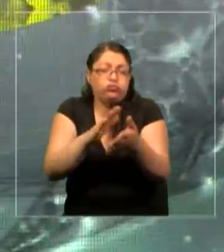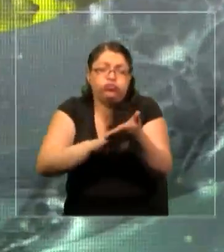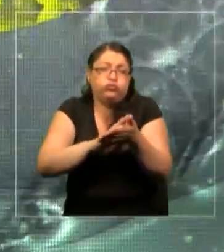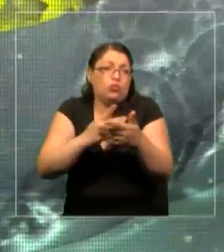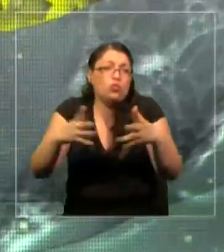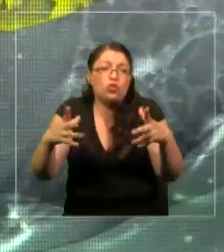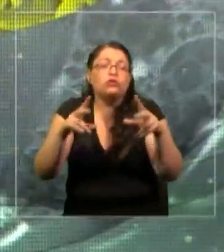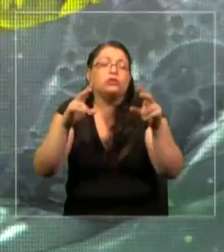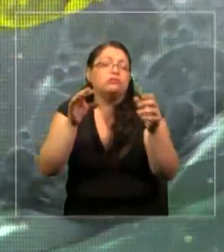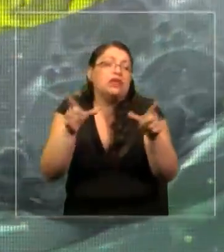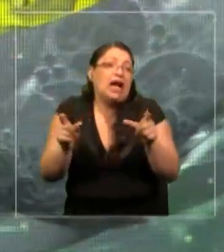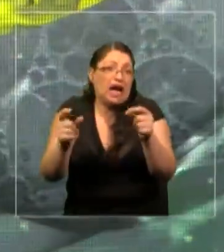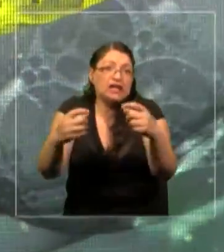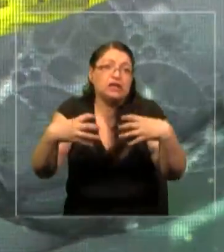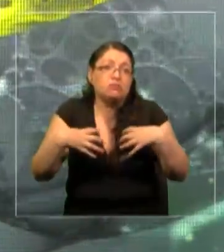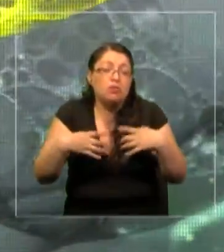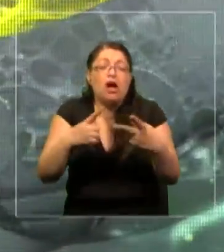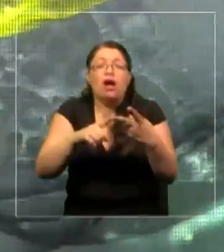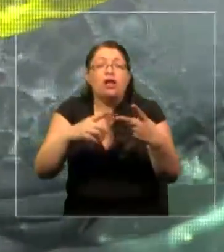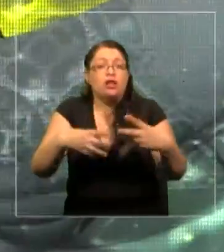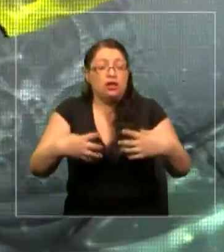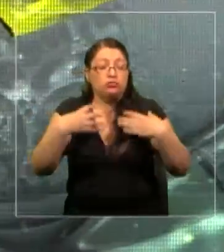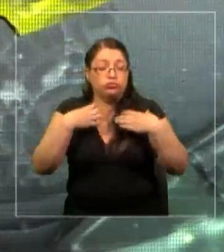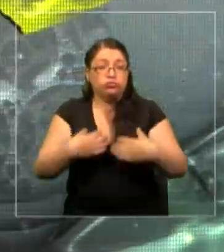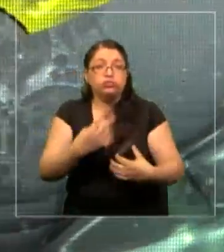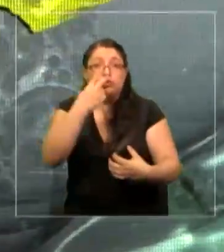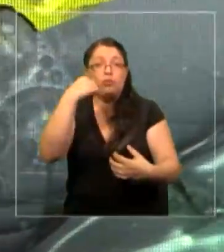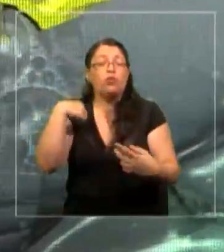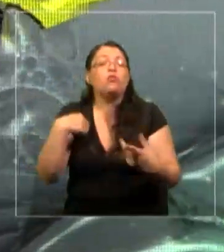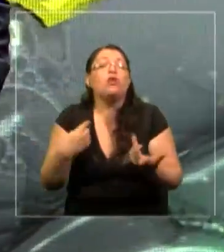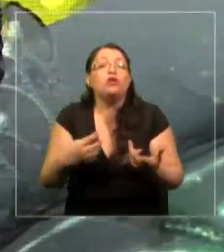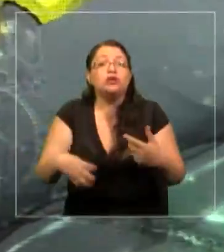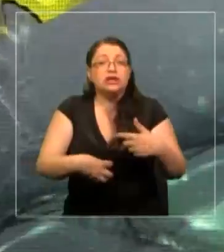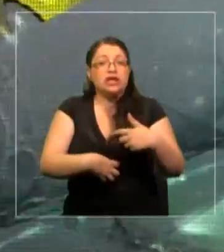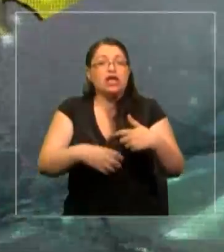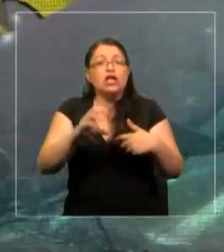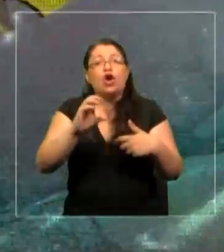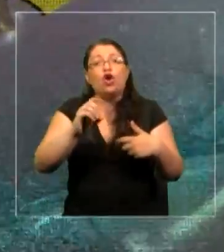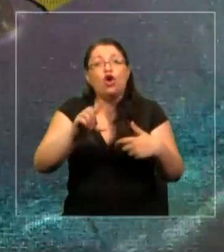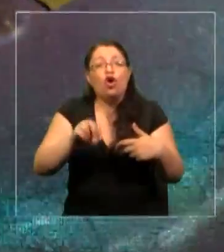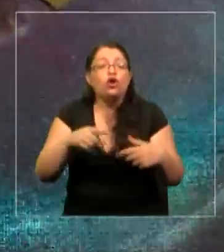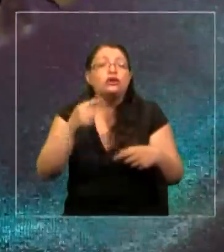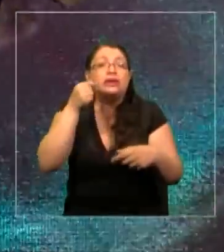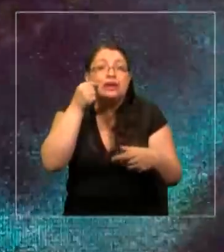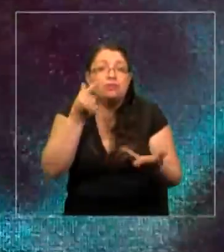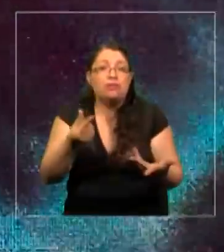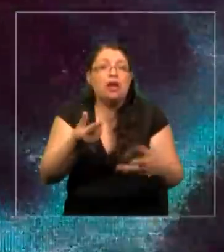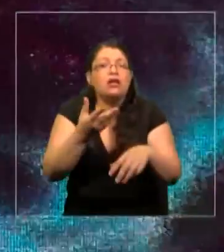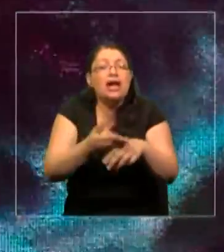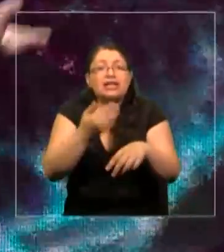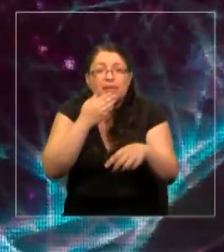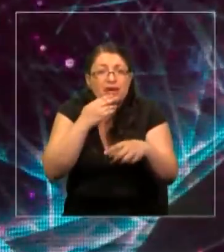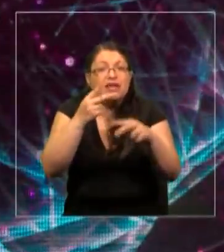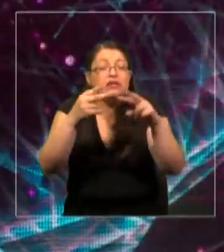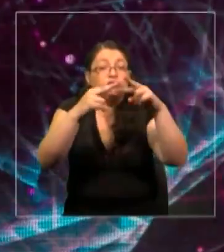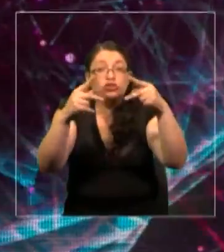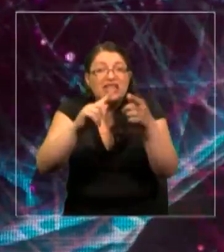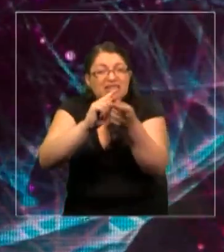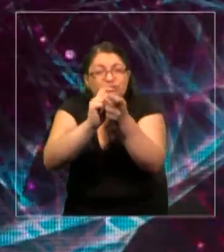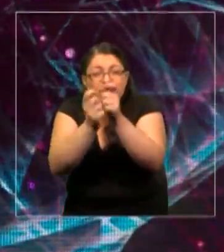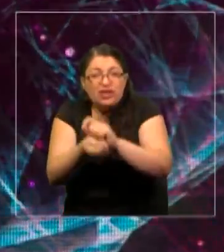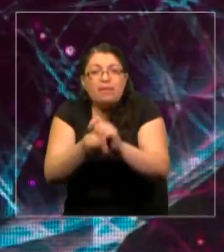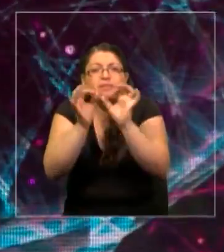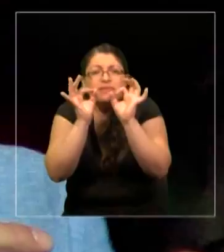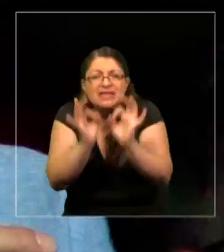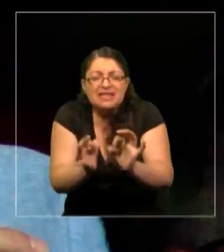cáncer mamario, de pulmón, de colon, de piel, y podemos tener mutaciones específicas objetivizadas,